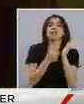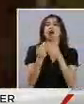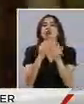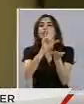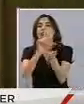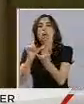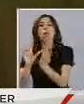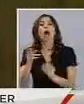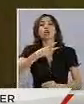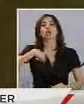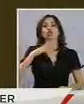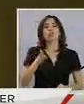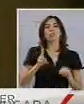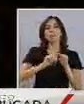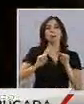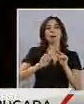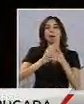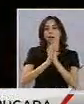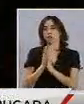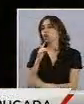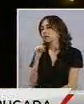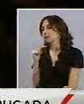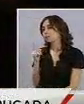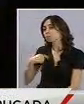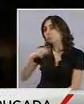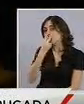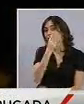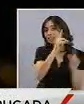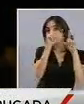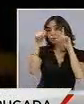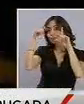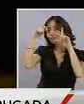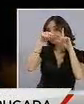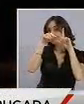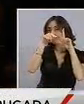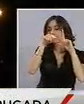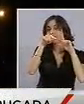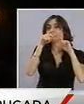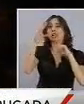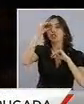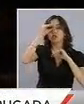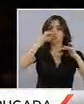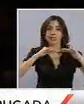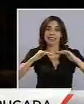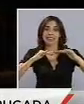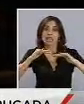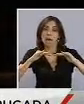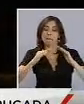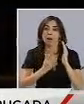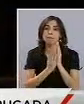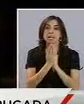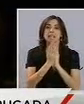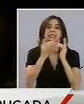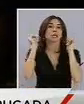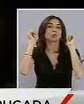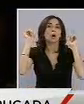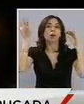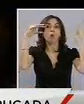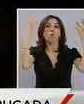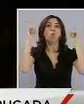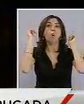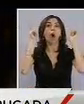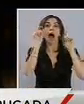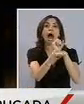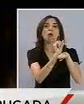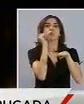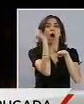nosotros deberíamos estar preparados para todos esos eventos. Humberto, mira, estábamos viendo algunas imágenes, cuando tiembla en la noche, cuando empiezan a sonar la sirena, la alarma de